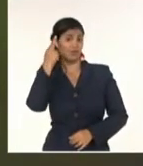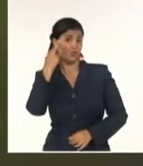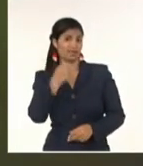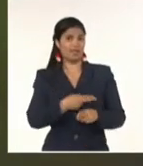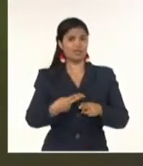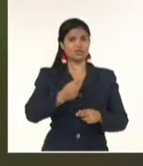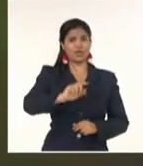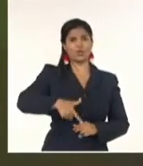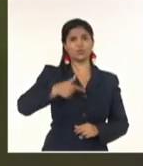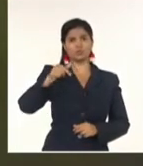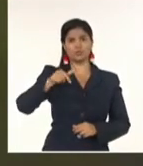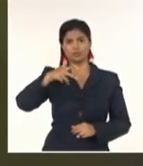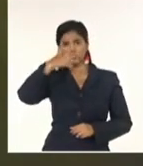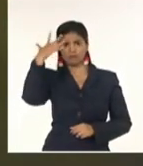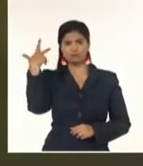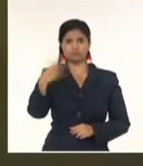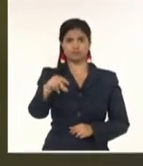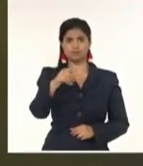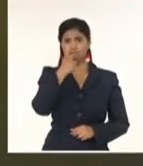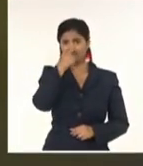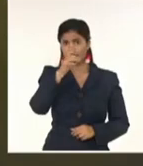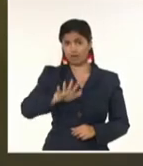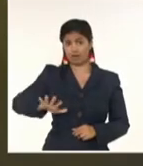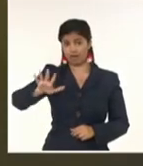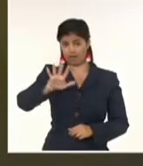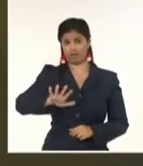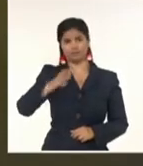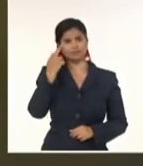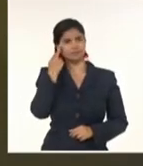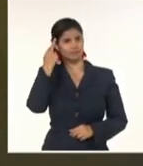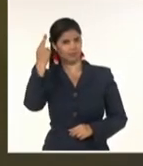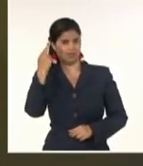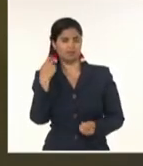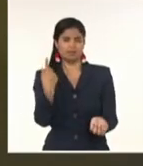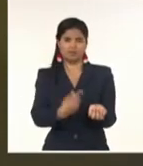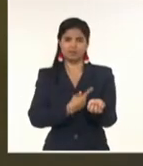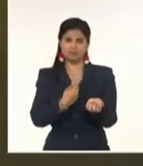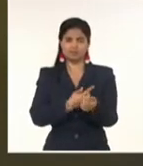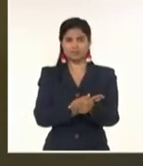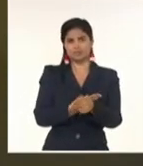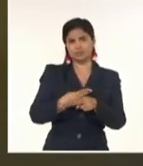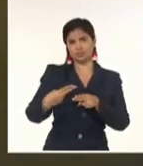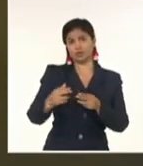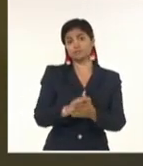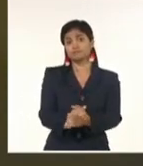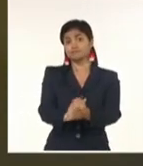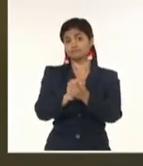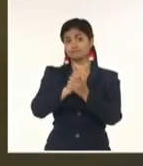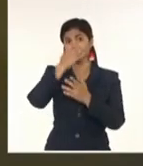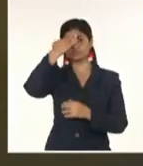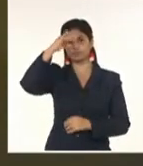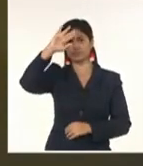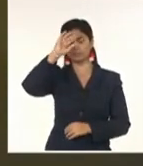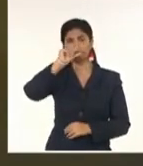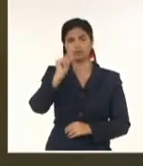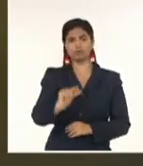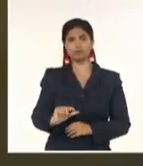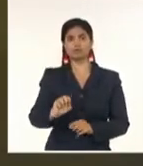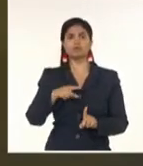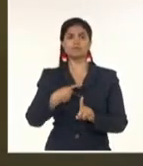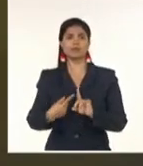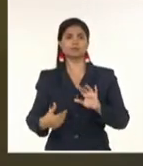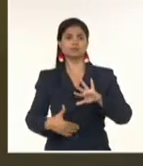evento cuenta con la colaboración de las asociaciones Semilla de Paz y de Amistad Italia-Cuba, así como el auspicio de la Embajada de